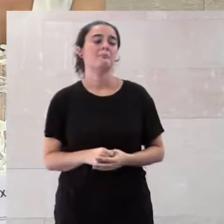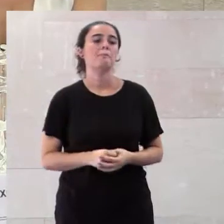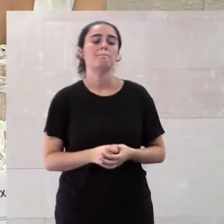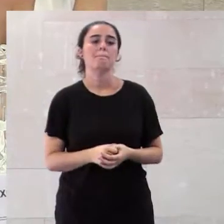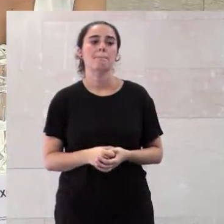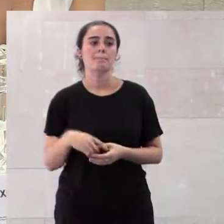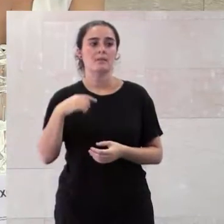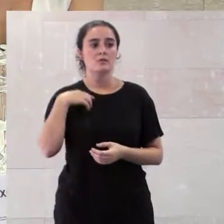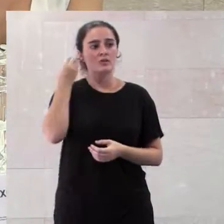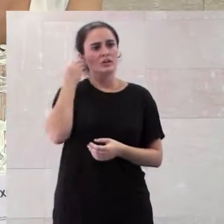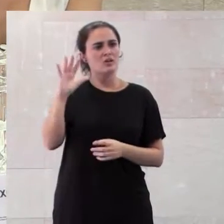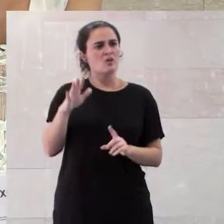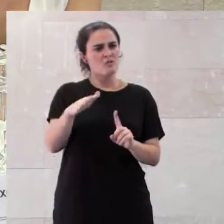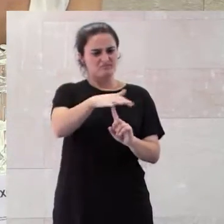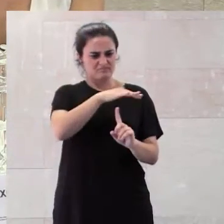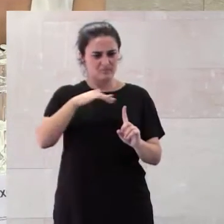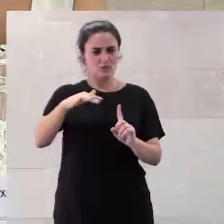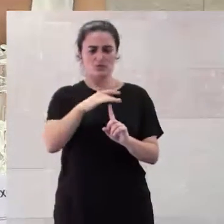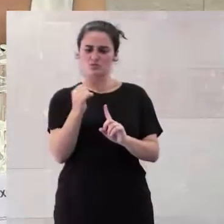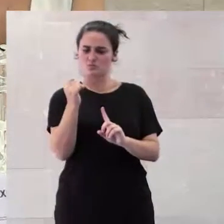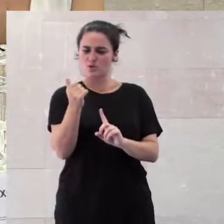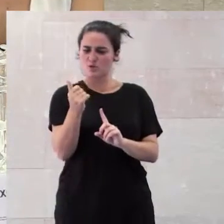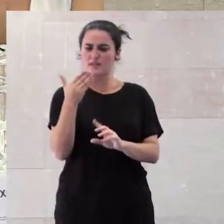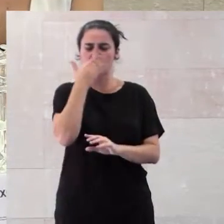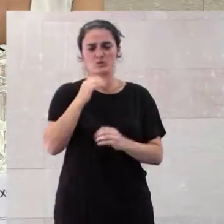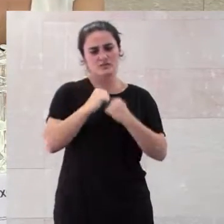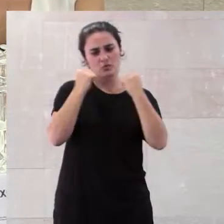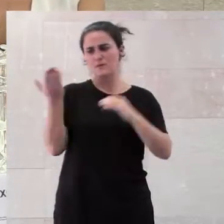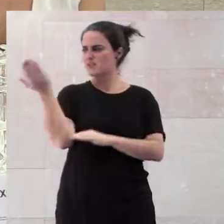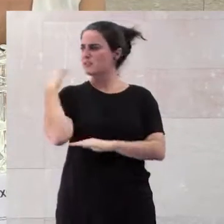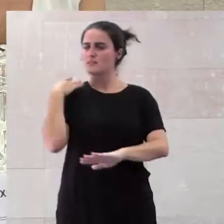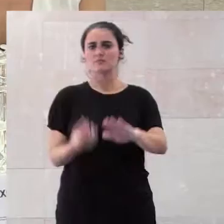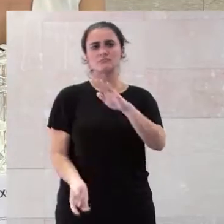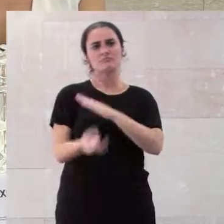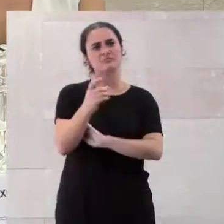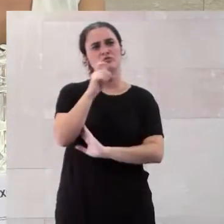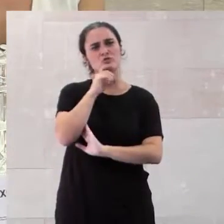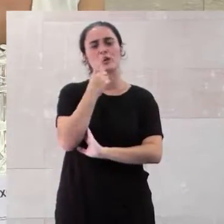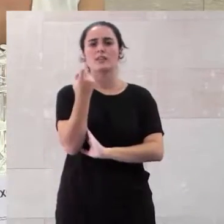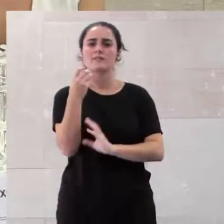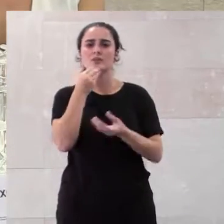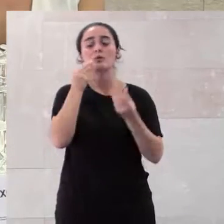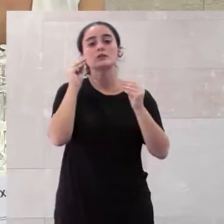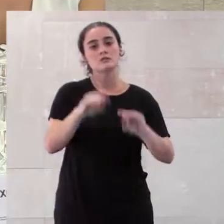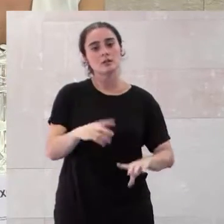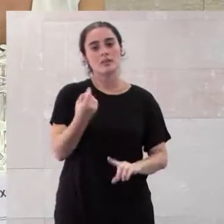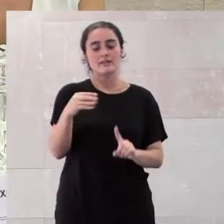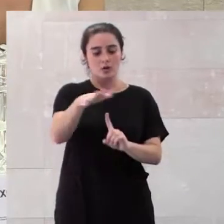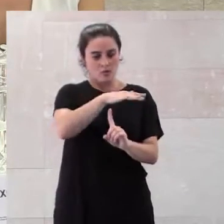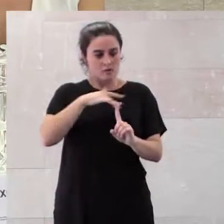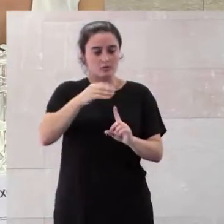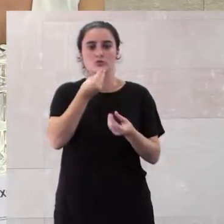Yo creo que para ubicar un poco el surgimiento de las escuelas de empoderamiento hay que hacer un poquito de historia, hay que situar el marco histórico,